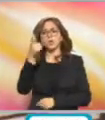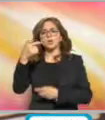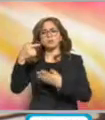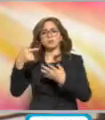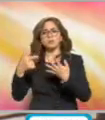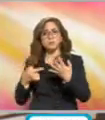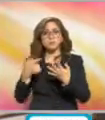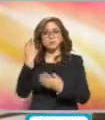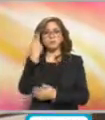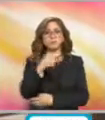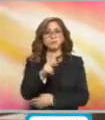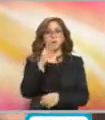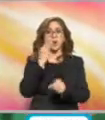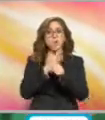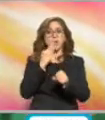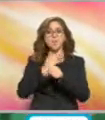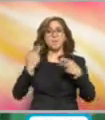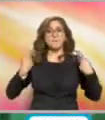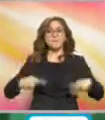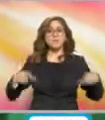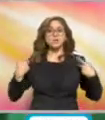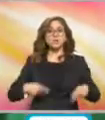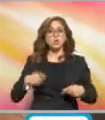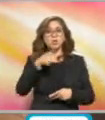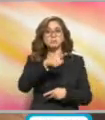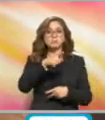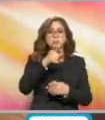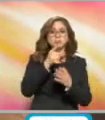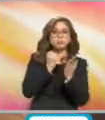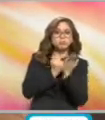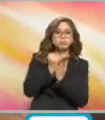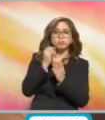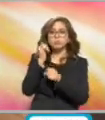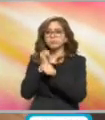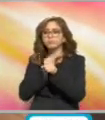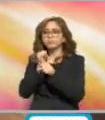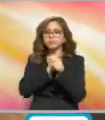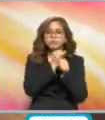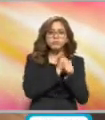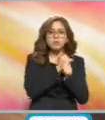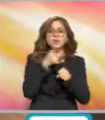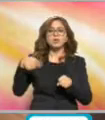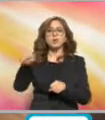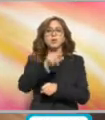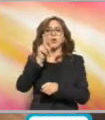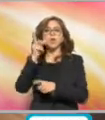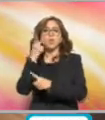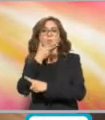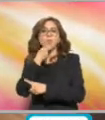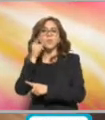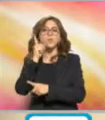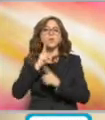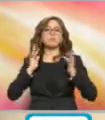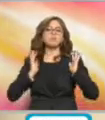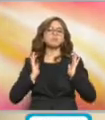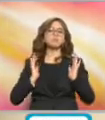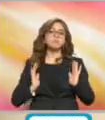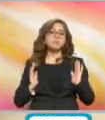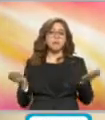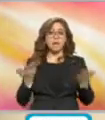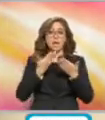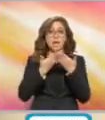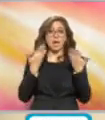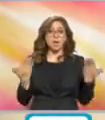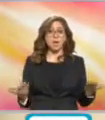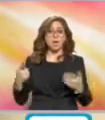lo hacen todo por la pareja. Que lo hacen todo, Maravilla. que te resuelven la vida, la Muy verdad. bien. Ahora todo mundo trabaja. Quien